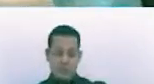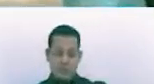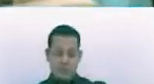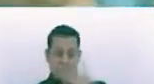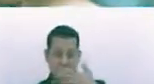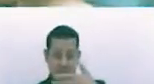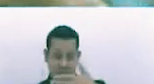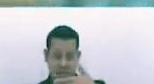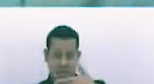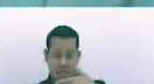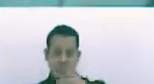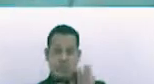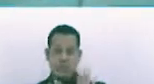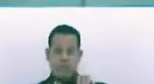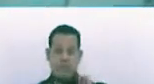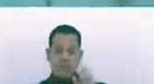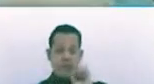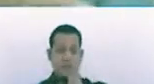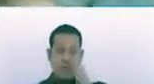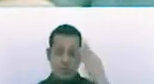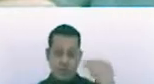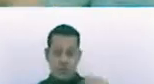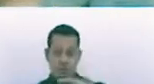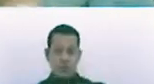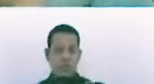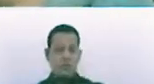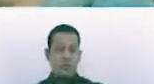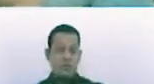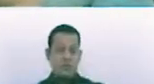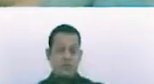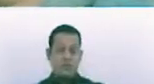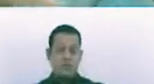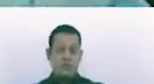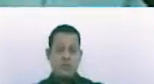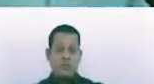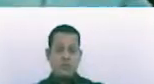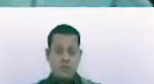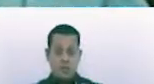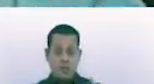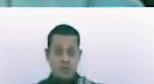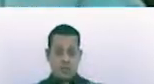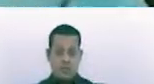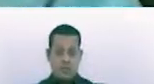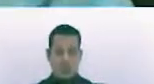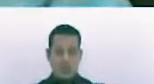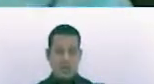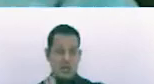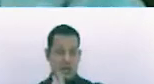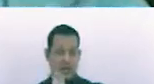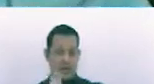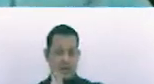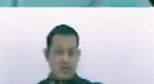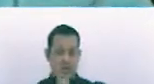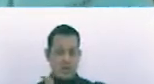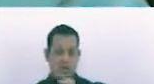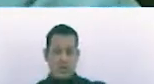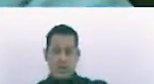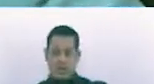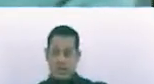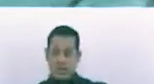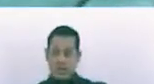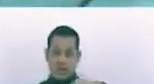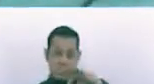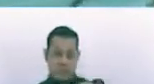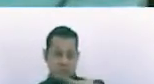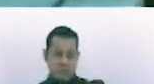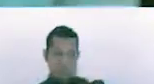campaña. Por ahí dijo una colega diputada que nosotros nos estábamos negando a que los salvadoreños